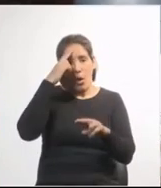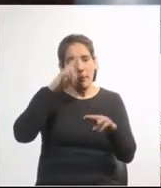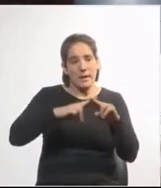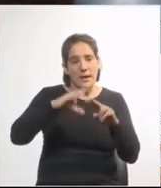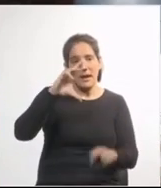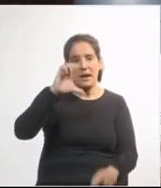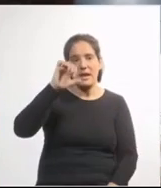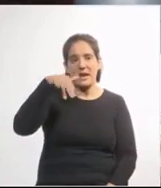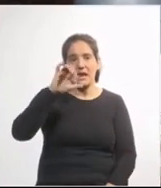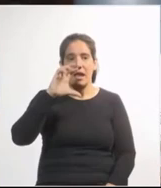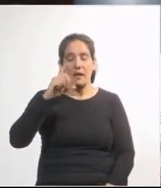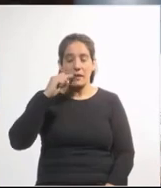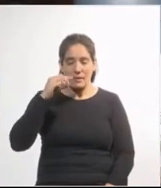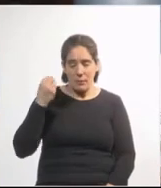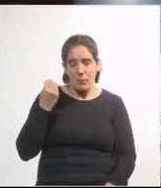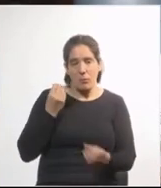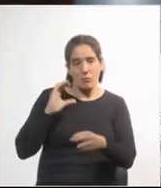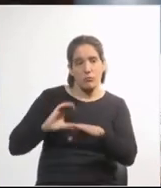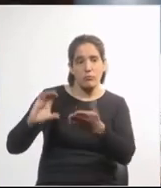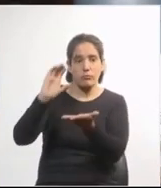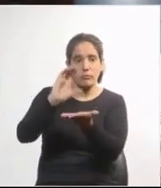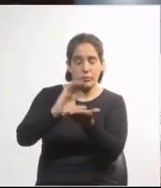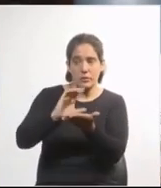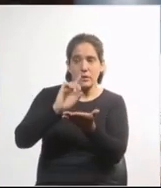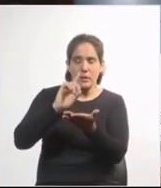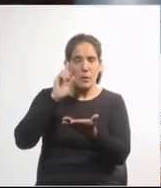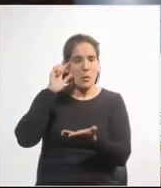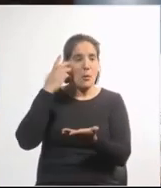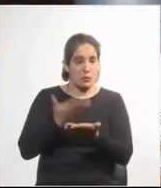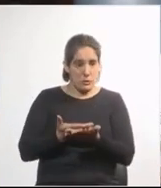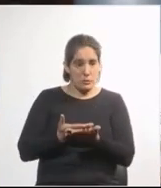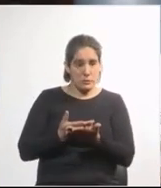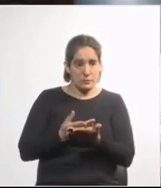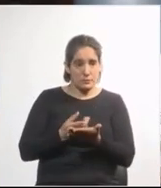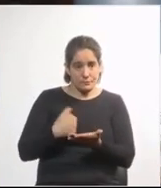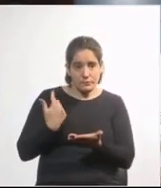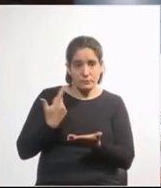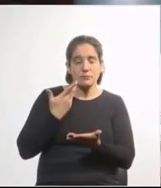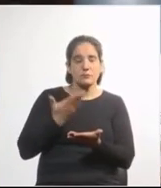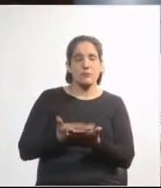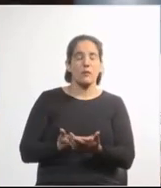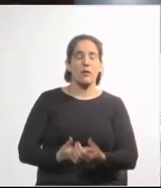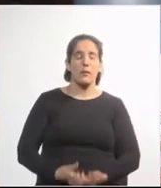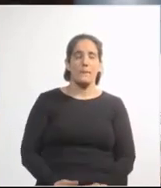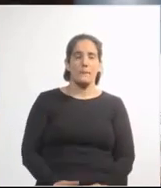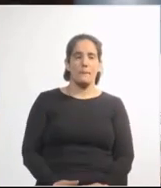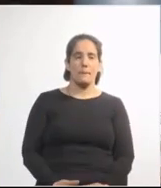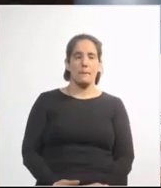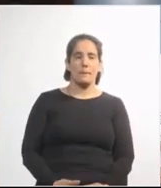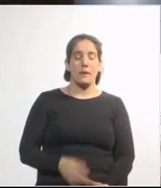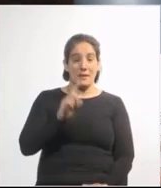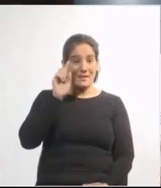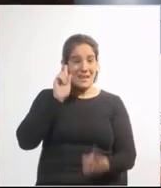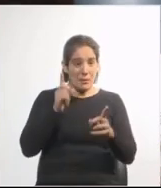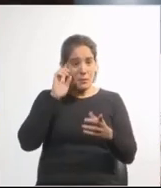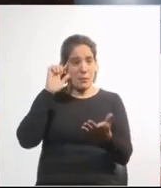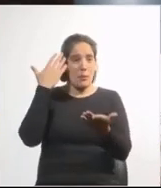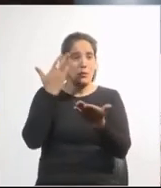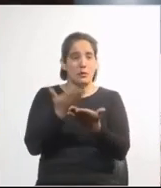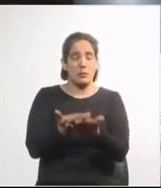Clínicas. Esta propuesta fue presentada también por la coalición y integra el proyecto, y